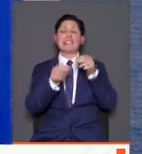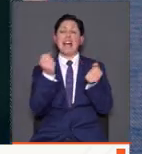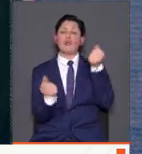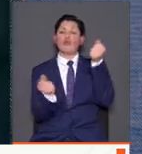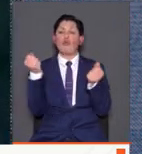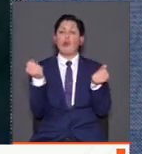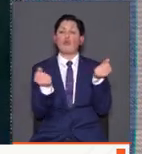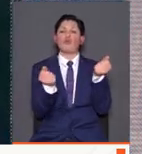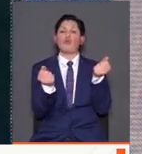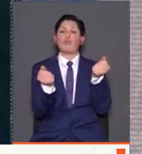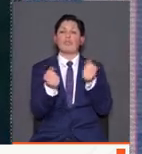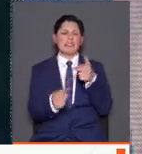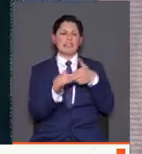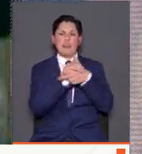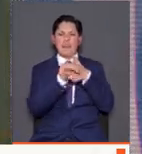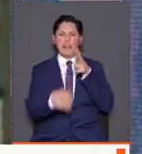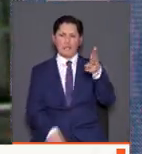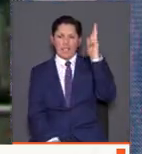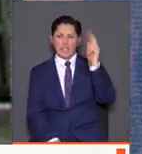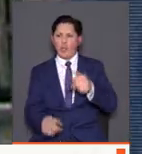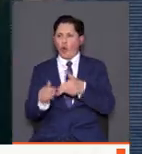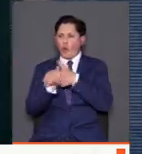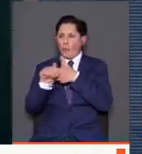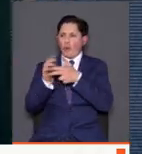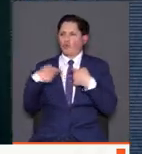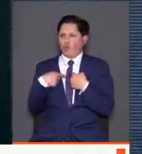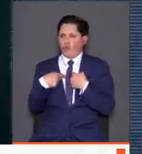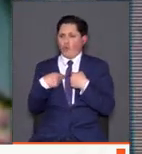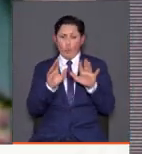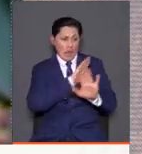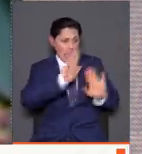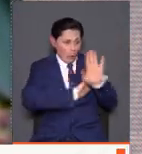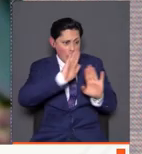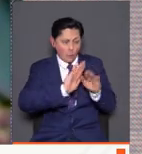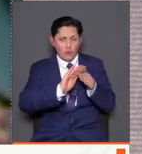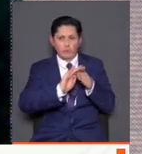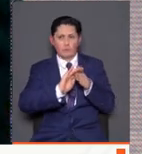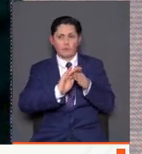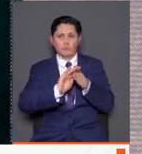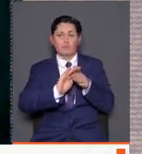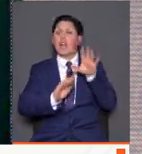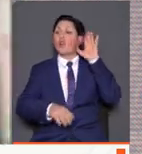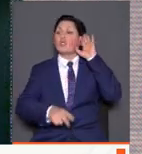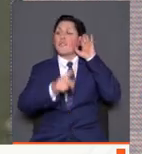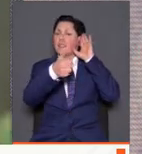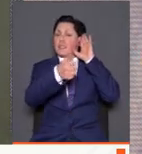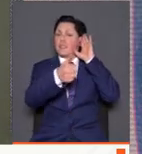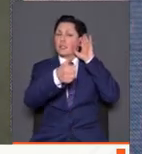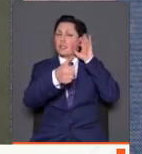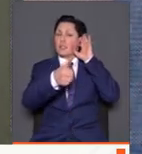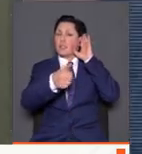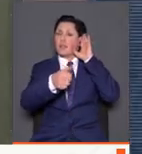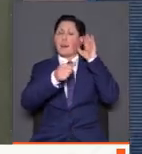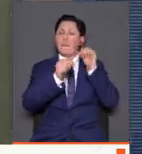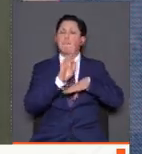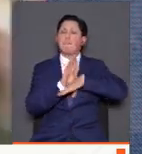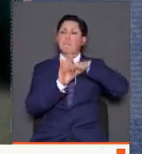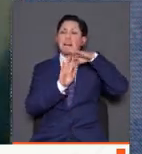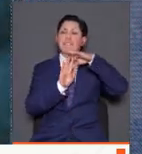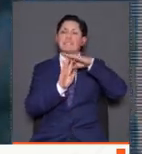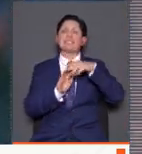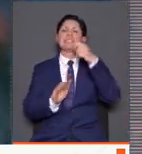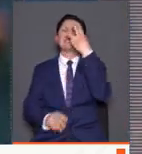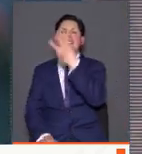automóvil! ¡Dispara usted, disparo yo! ¡Cuidado, señor, no se le vaya a disparar! Escuche bien, Sábado Gigantes repartió más de 35